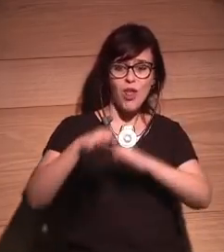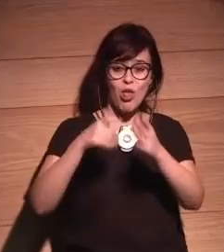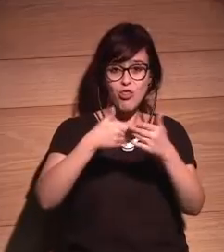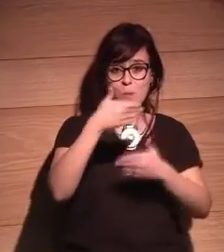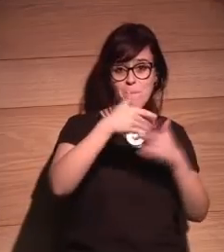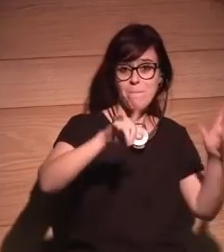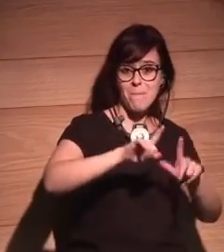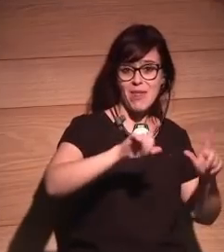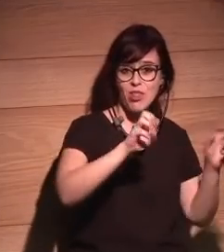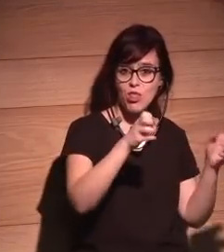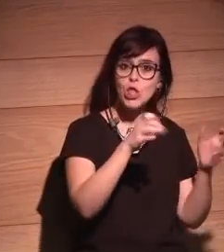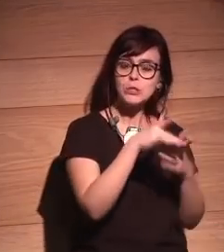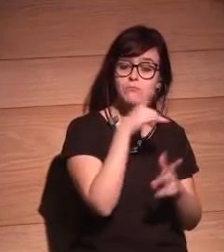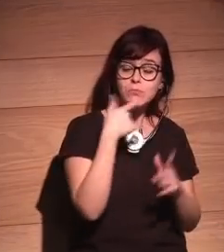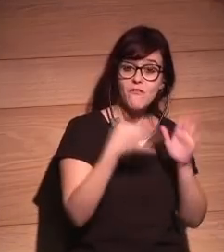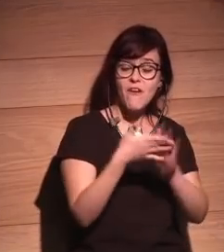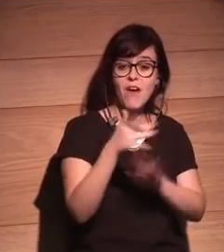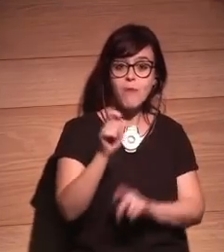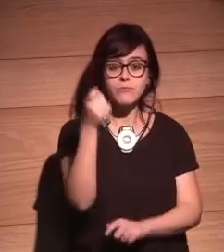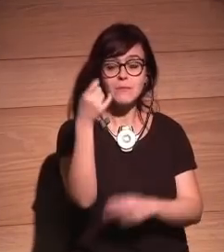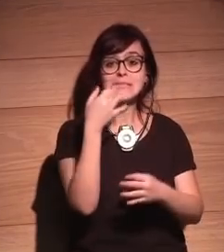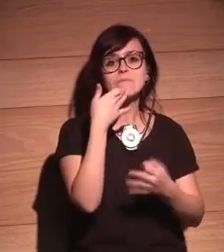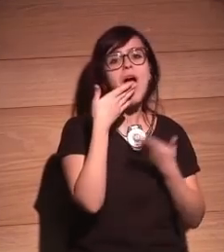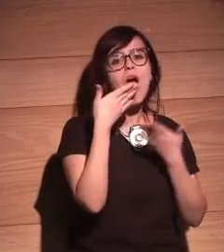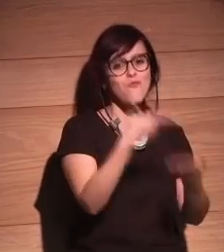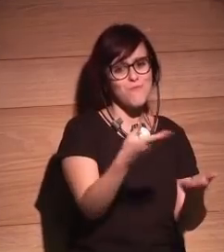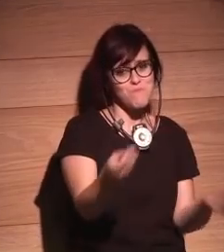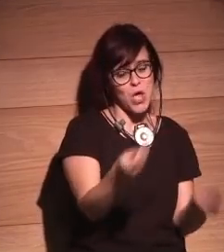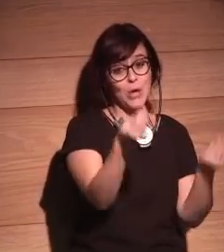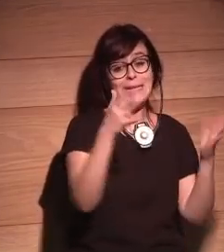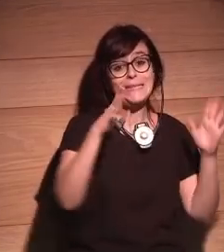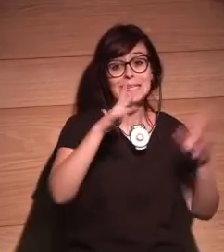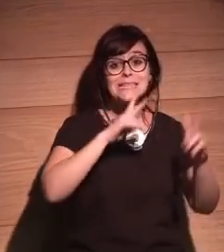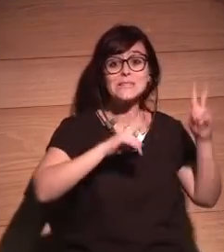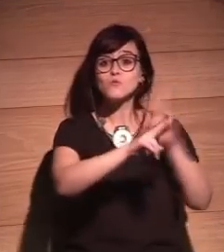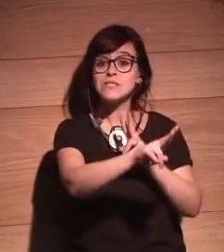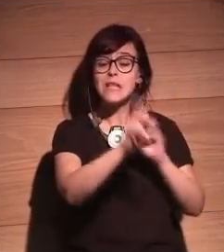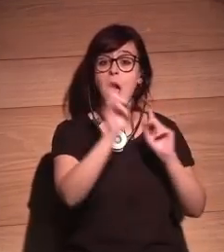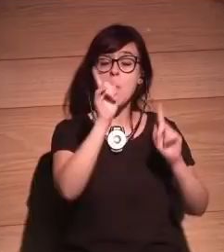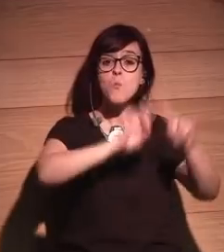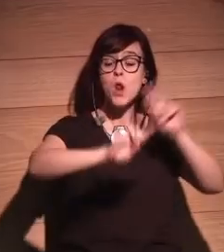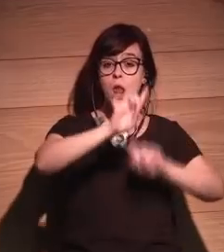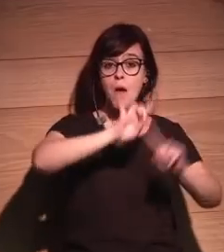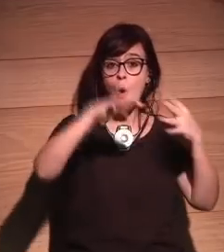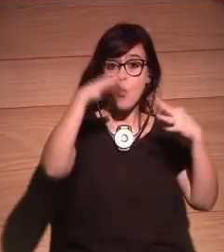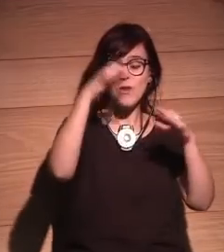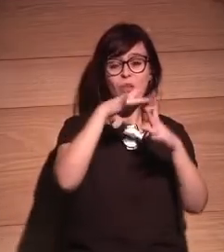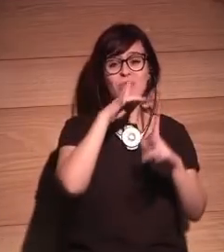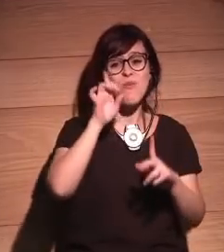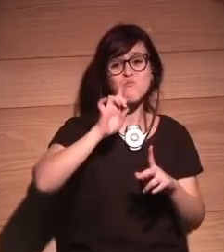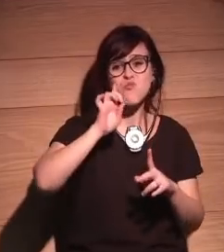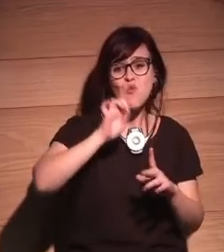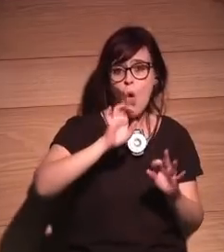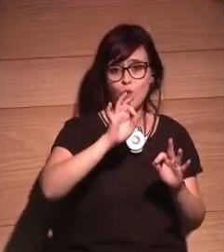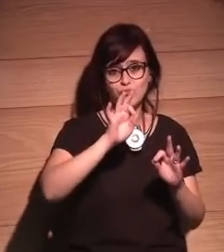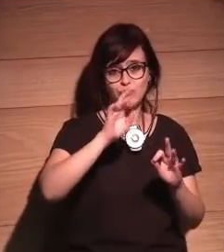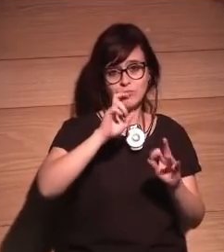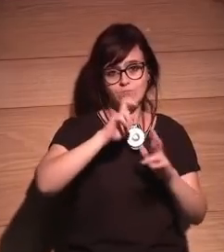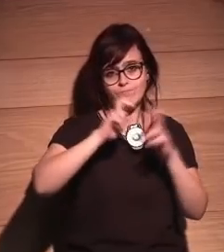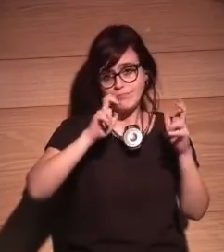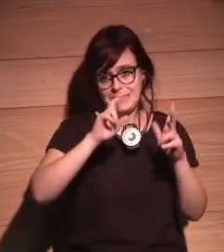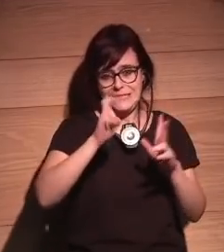pueden hacer lo mismo, sí, nos ayudará. La única respuesta a este problema de los bulos y fake news